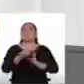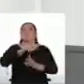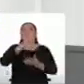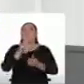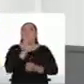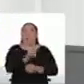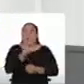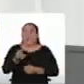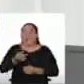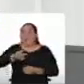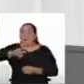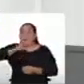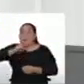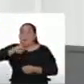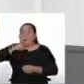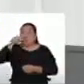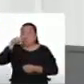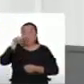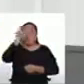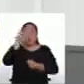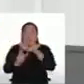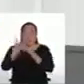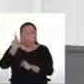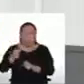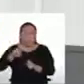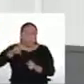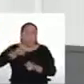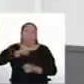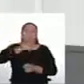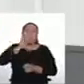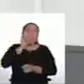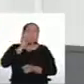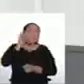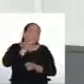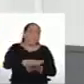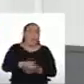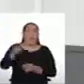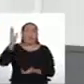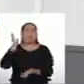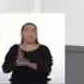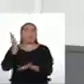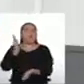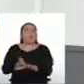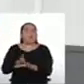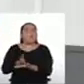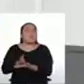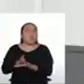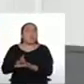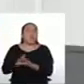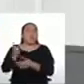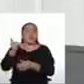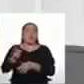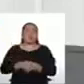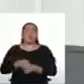agua sacrificada vanamente por persona alguna, se le aplique la sanción, condena y castigación